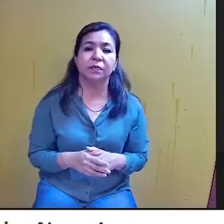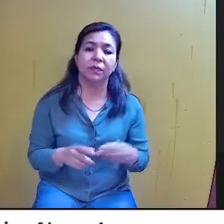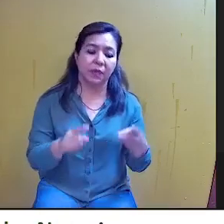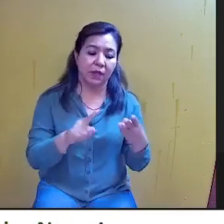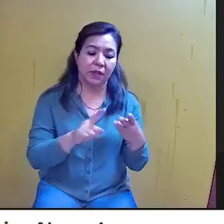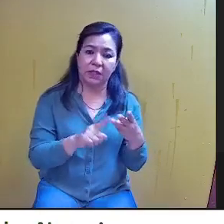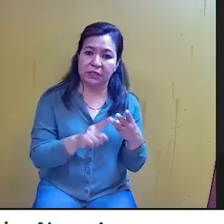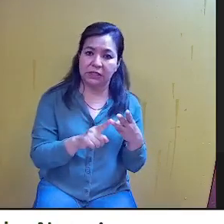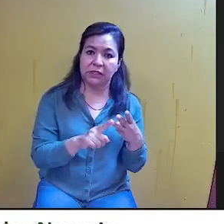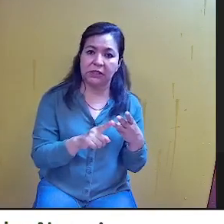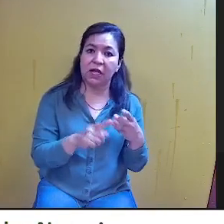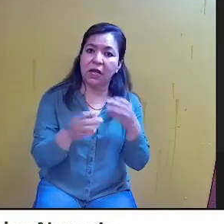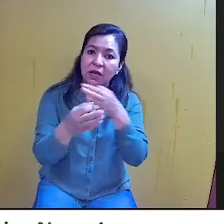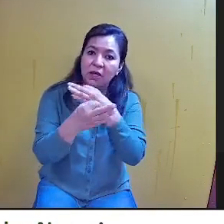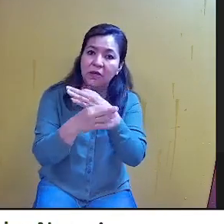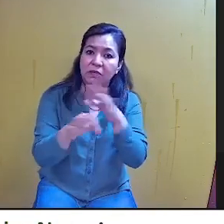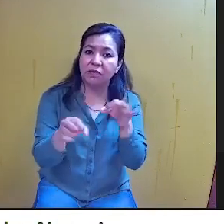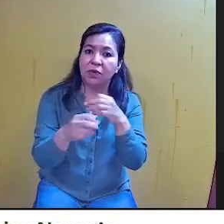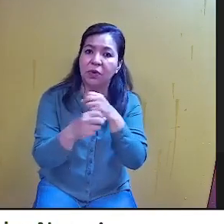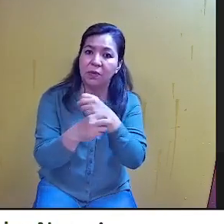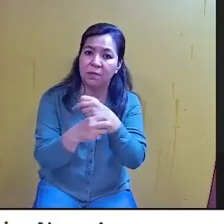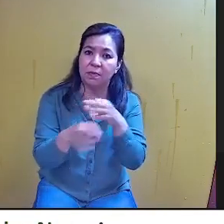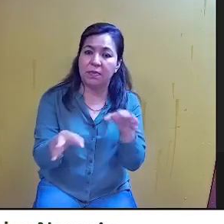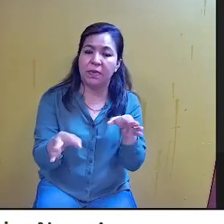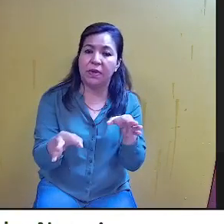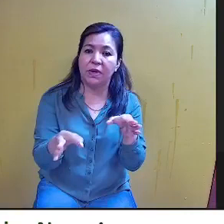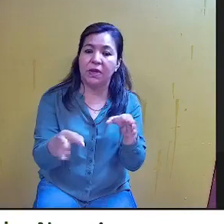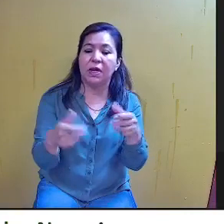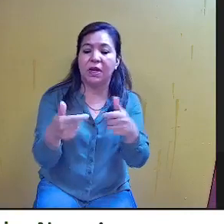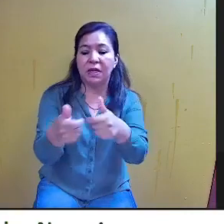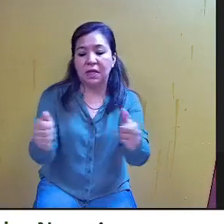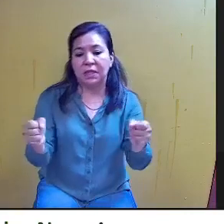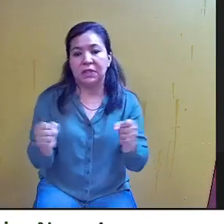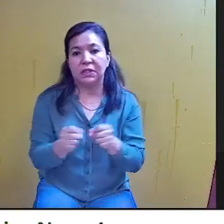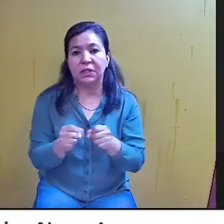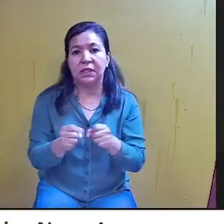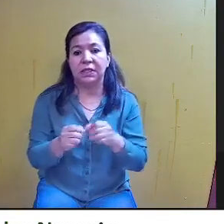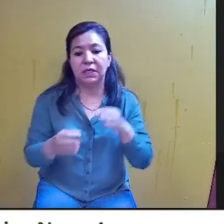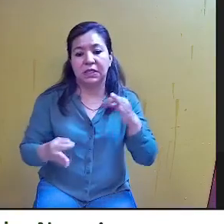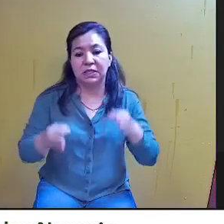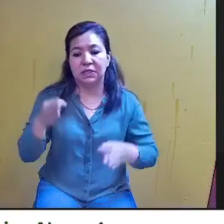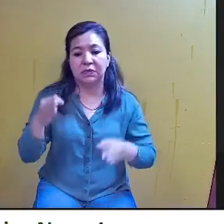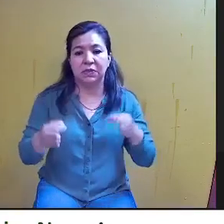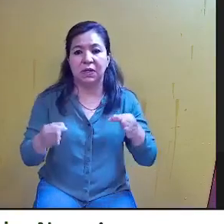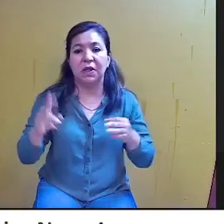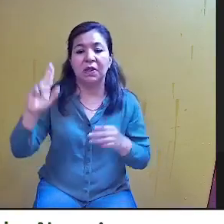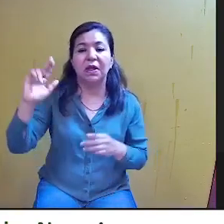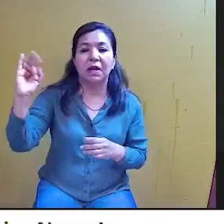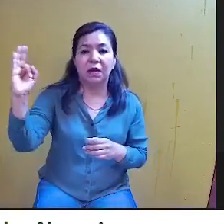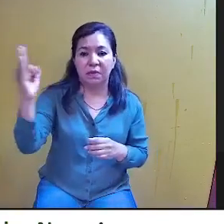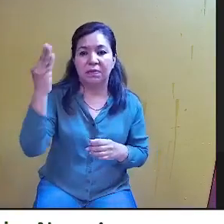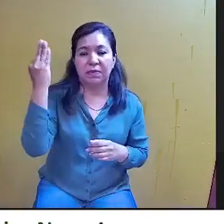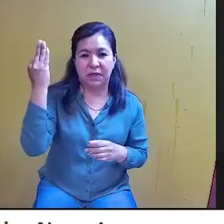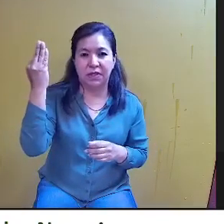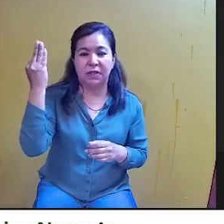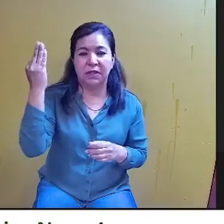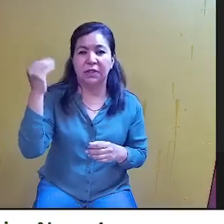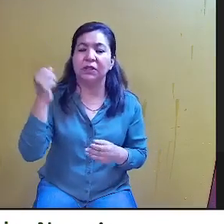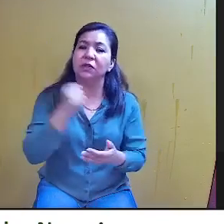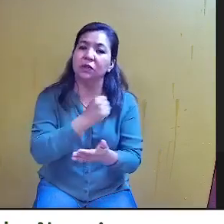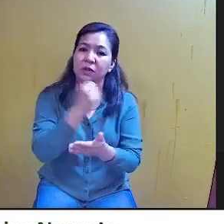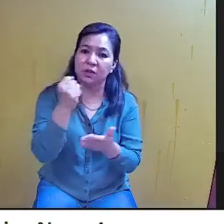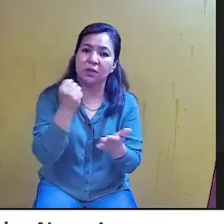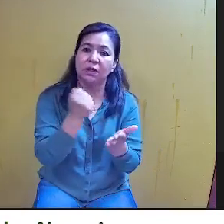Tercero, infórmese la presente resolución a la Sala Regional Ciudad de México del Tribunal Electoral del Poder Judicial de la Federación, en cumplimiento al